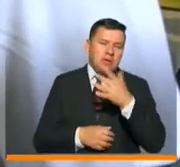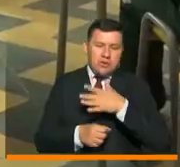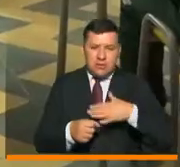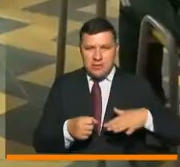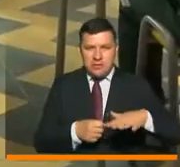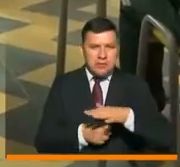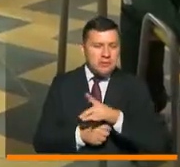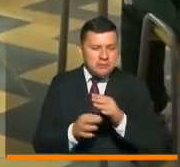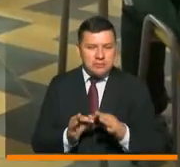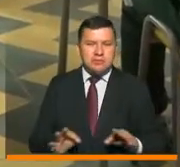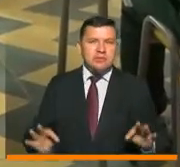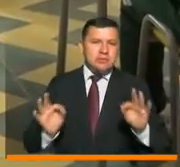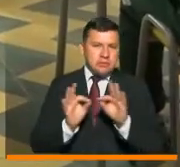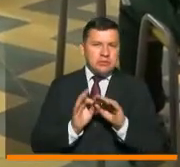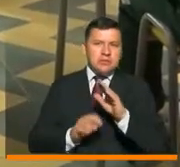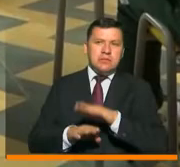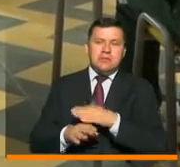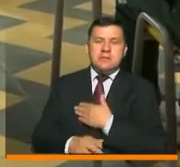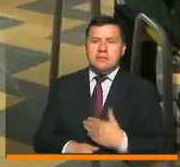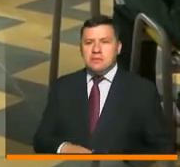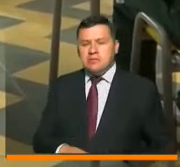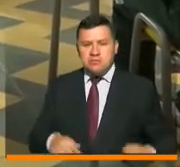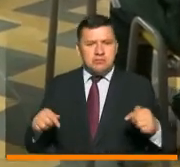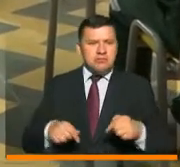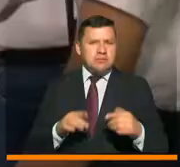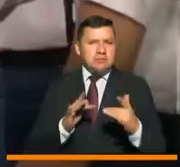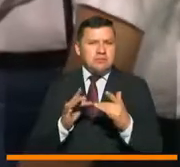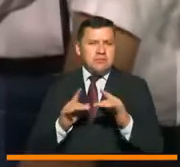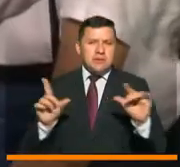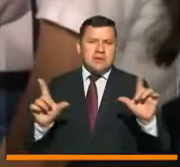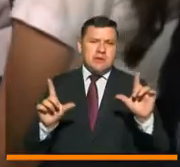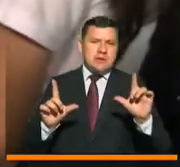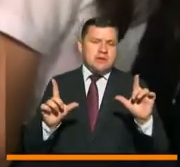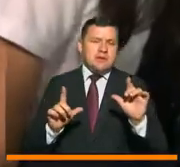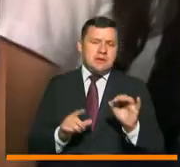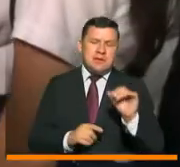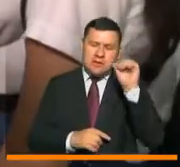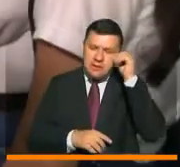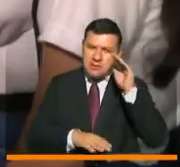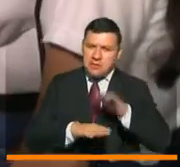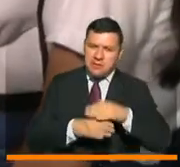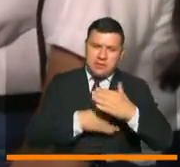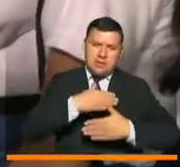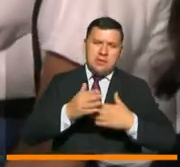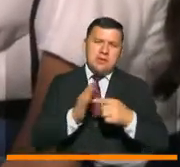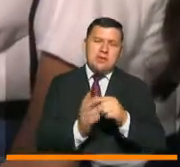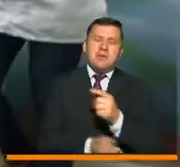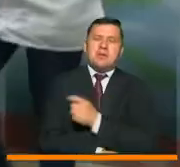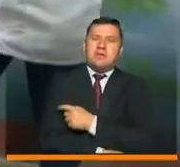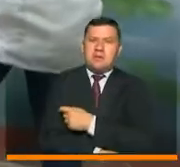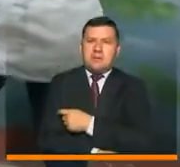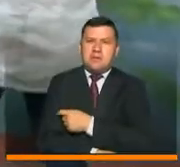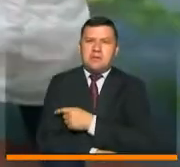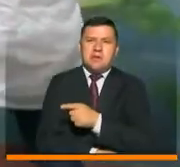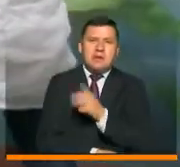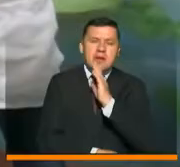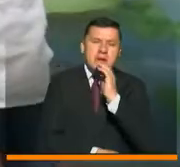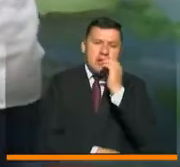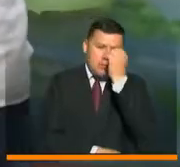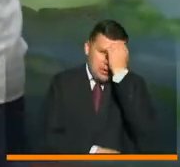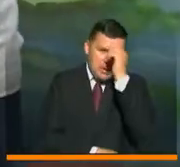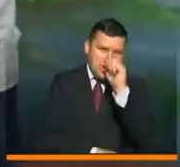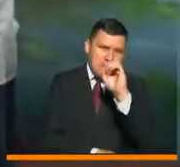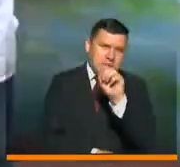Cundinamarca. E importante también, presidente, que estamos aquí conectados con los televidentes, recordarles el proceso de vacunación de los maestros y las